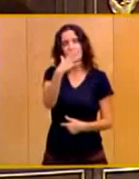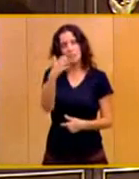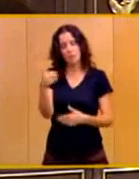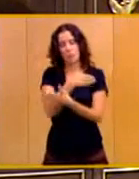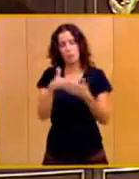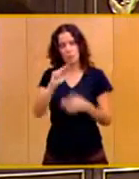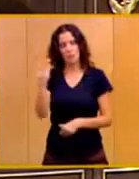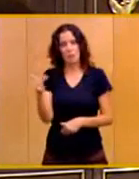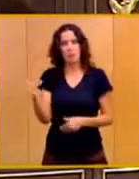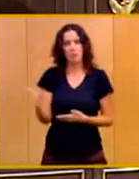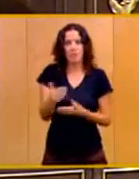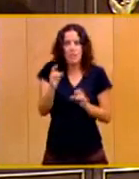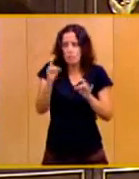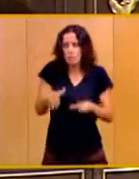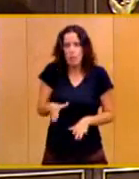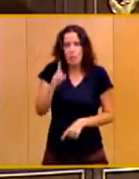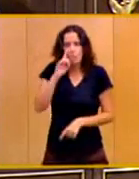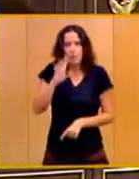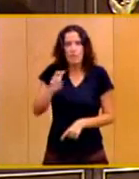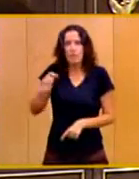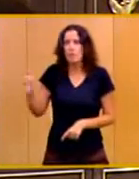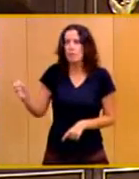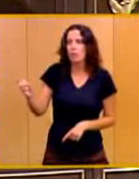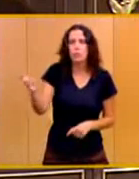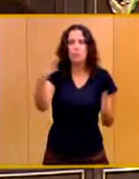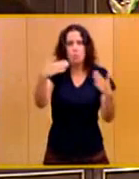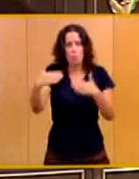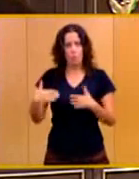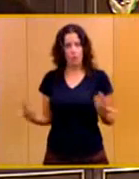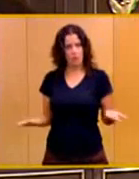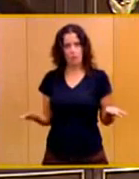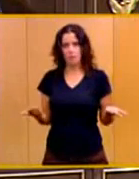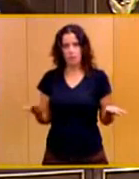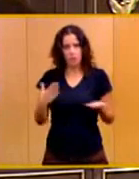si no hubiera otro sitio de donde sacarlos. Mal en el fondo.